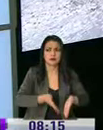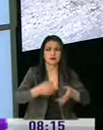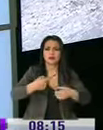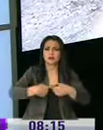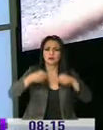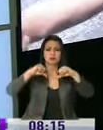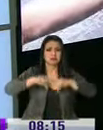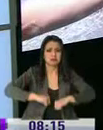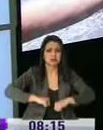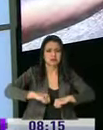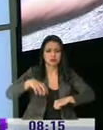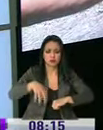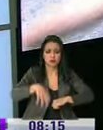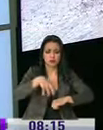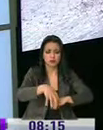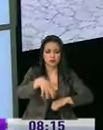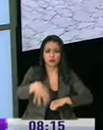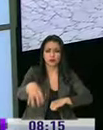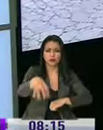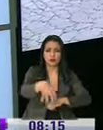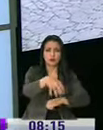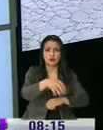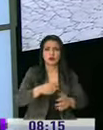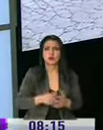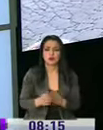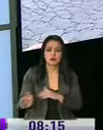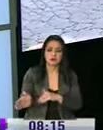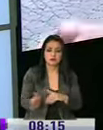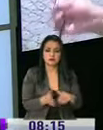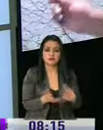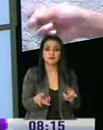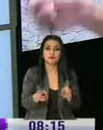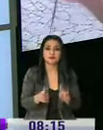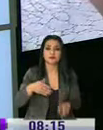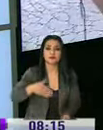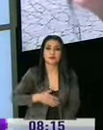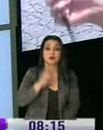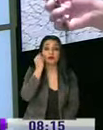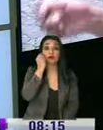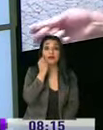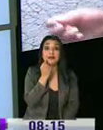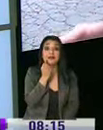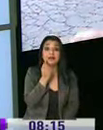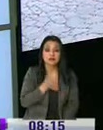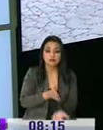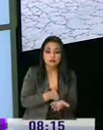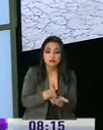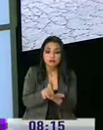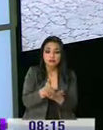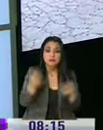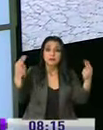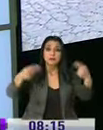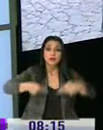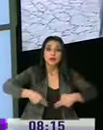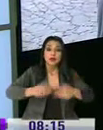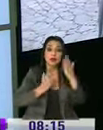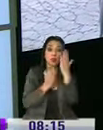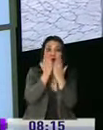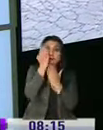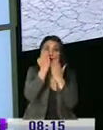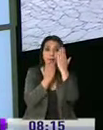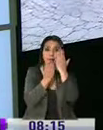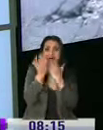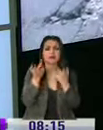mala situación. Una de ellas también, autoridades, es la Simón Bolívar, saliendo del peaje a Guayasamín hacia el sur, también